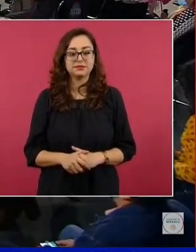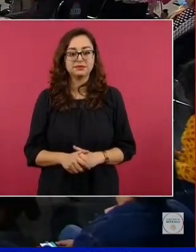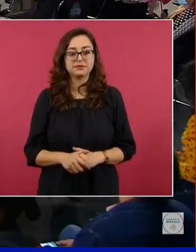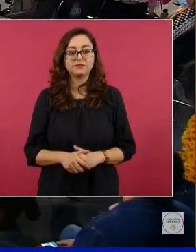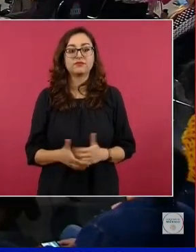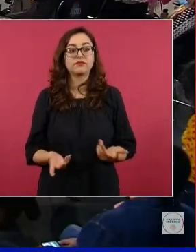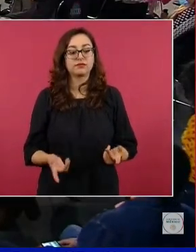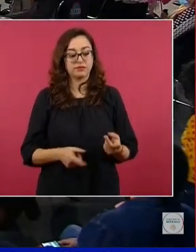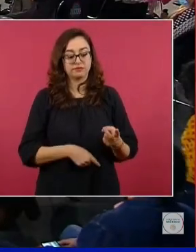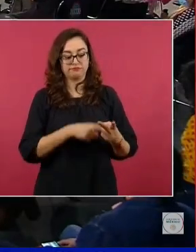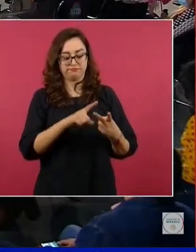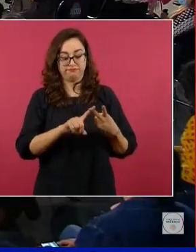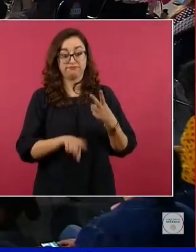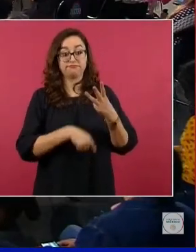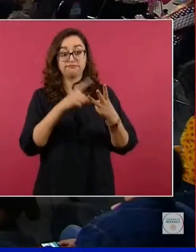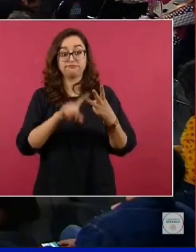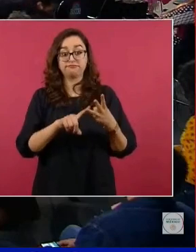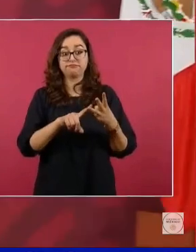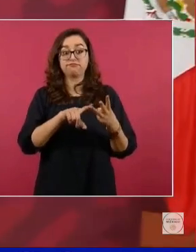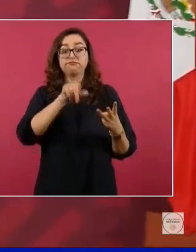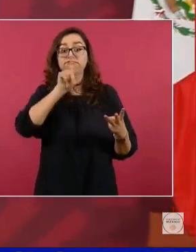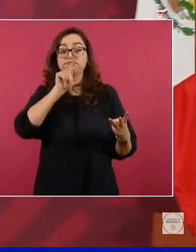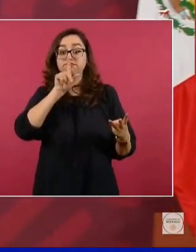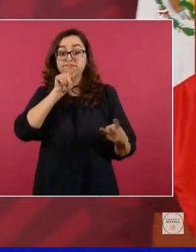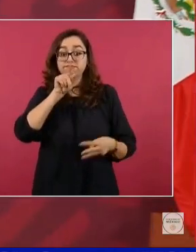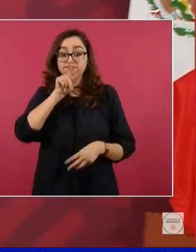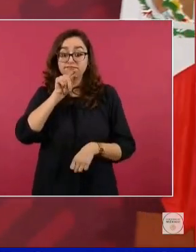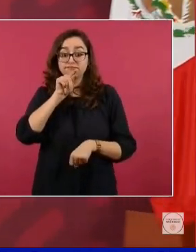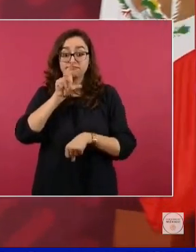el pollo, el huevo. Choco.